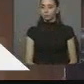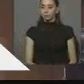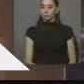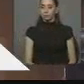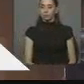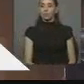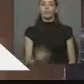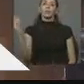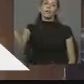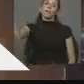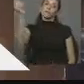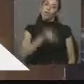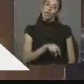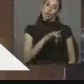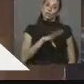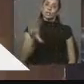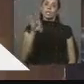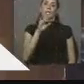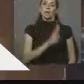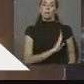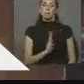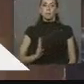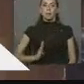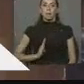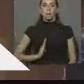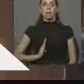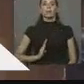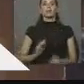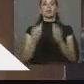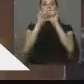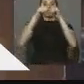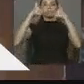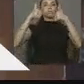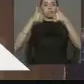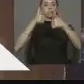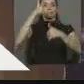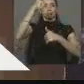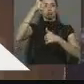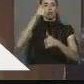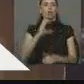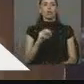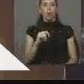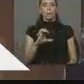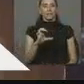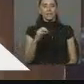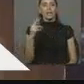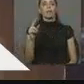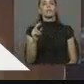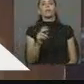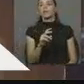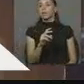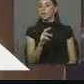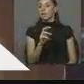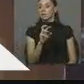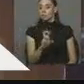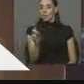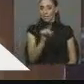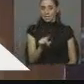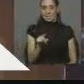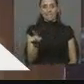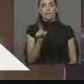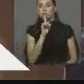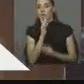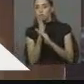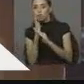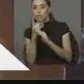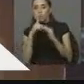De regreso a Chile fue elegido miembro del Comité Central del Partido Socialista, en ese entonces en la ilegalidad. No era precisamente